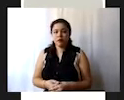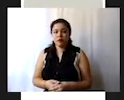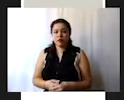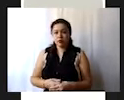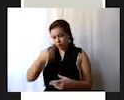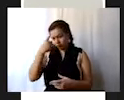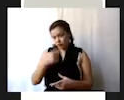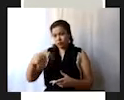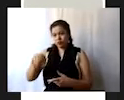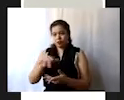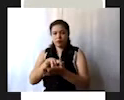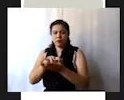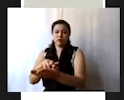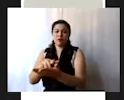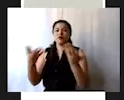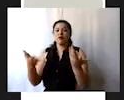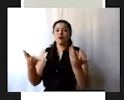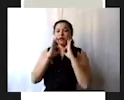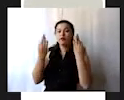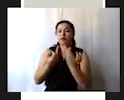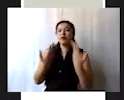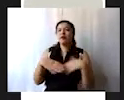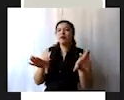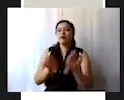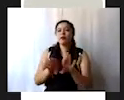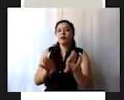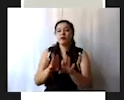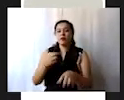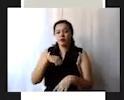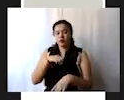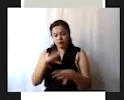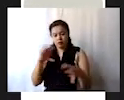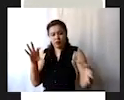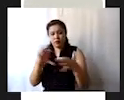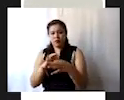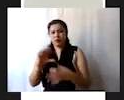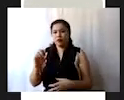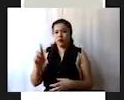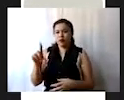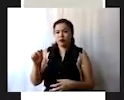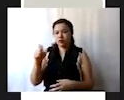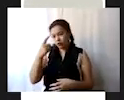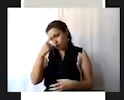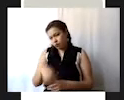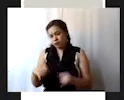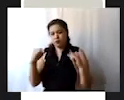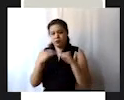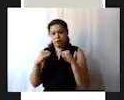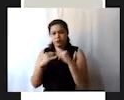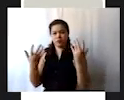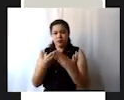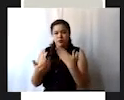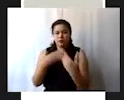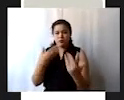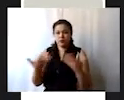Ayudarles, al menos de entrada, a saber cómo alinear los ODS al actual institucional y qué hacer con